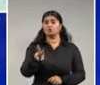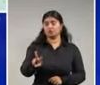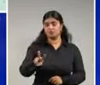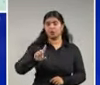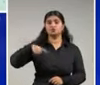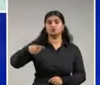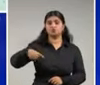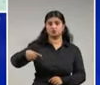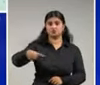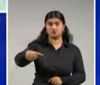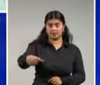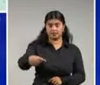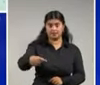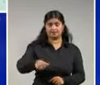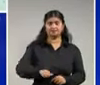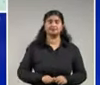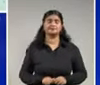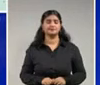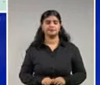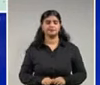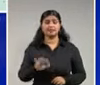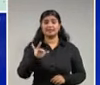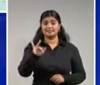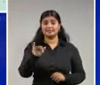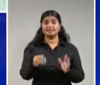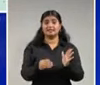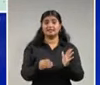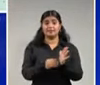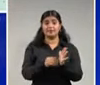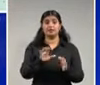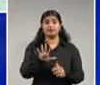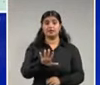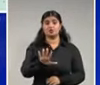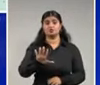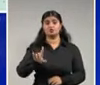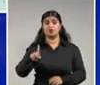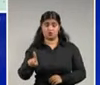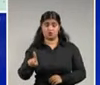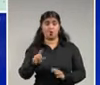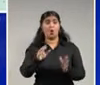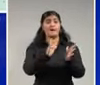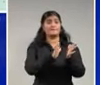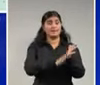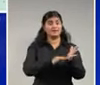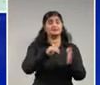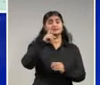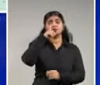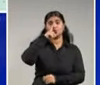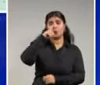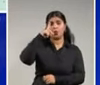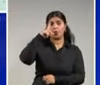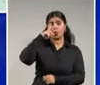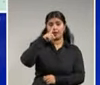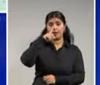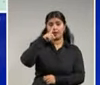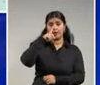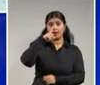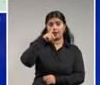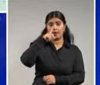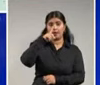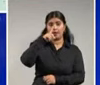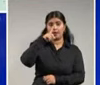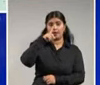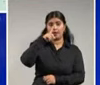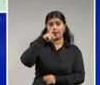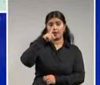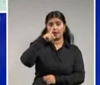contra 7.551 casos que teníamos en el mes de noviembre, en igual periodo de tiempo, o sea, los